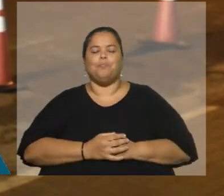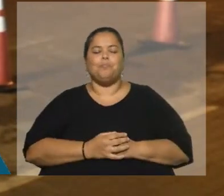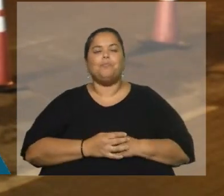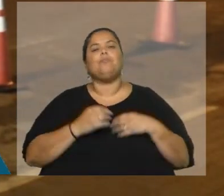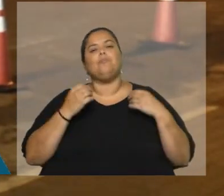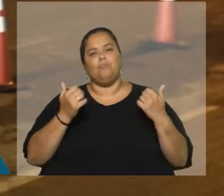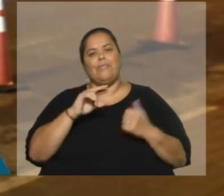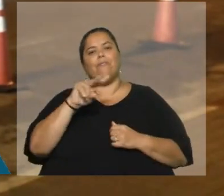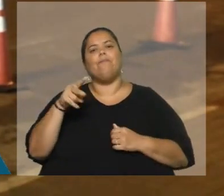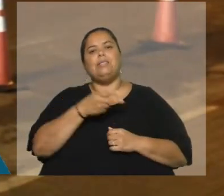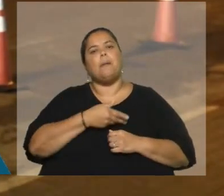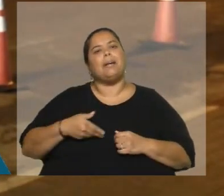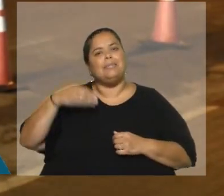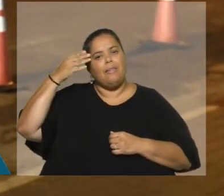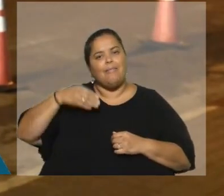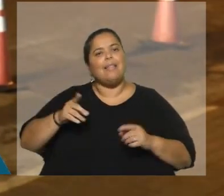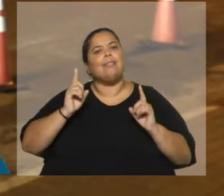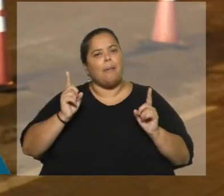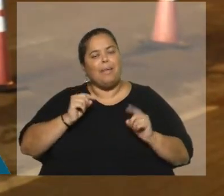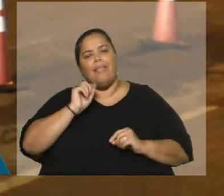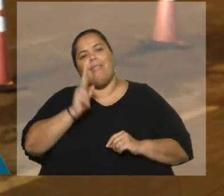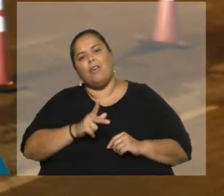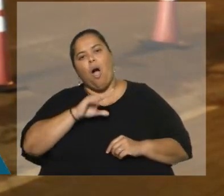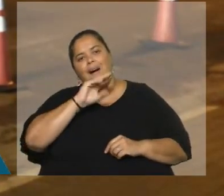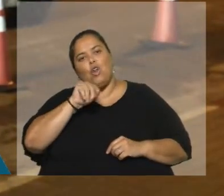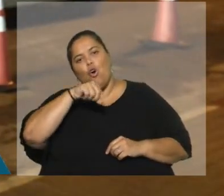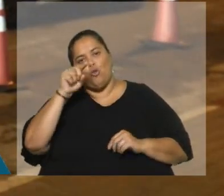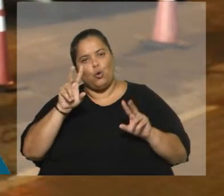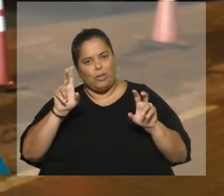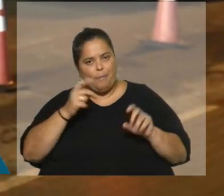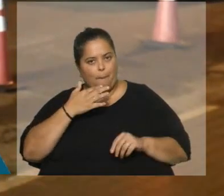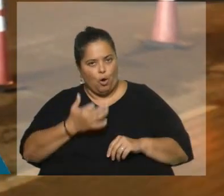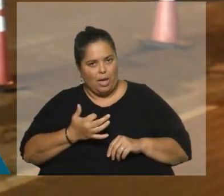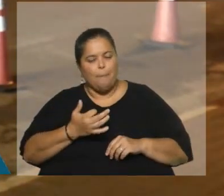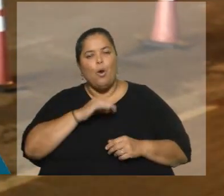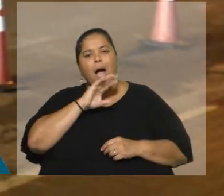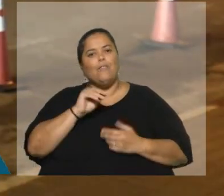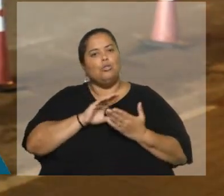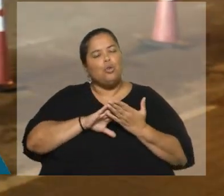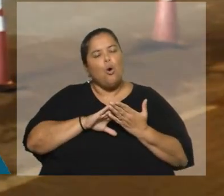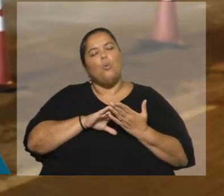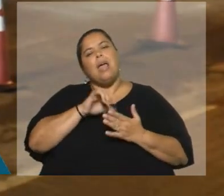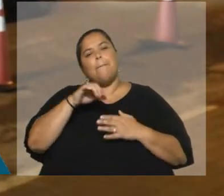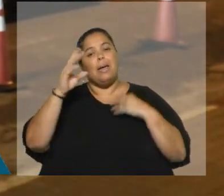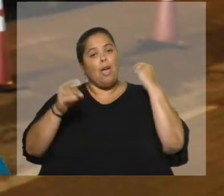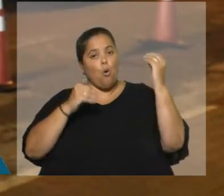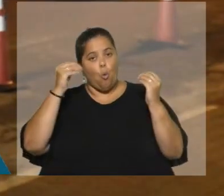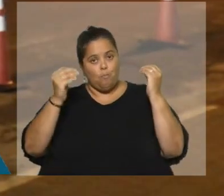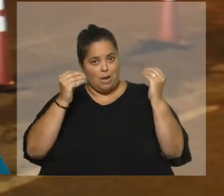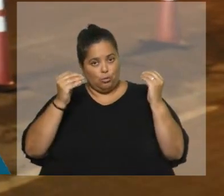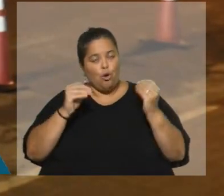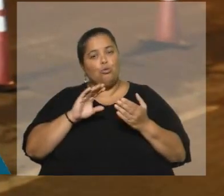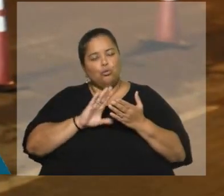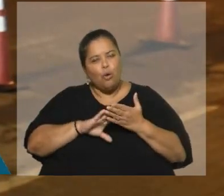Bien, la vicepresidenta también se refirió a otros temas. Por ejemplo, habló de una preocupación sobre